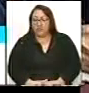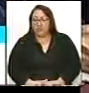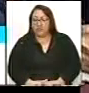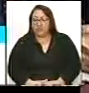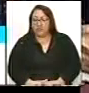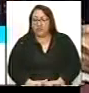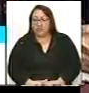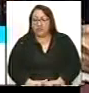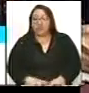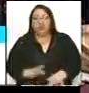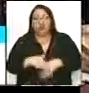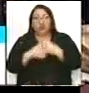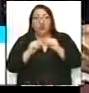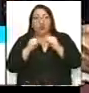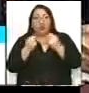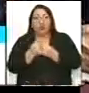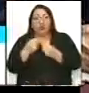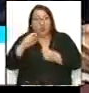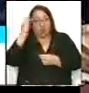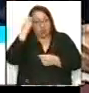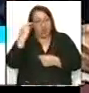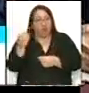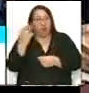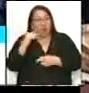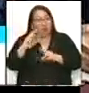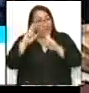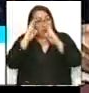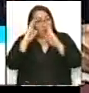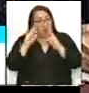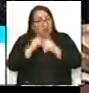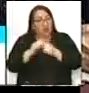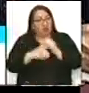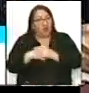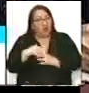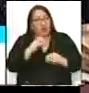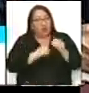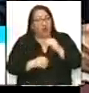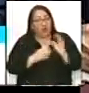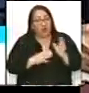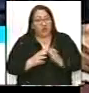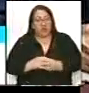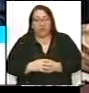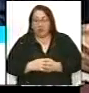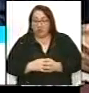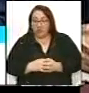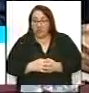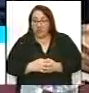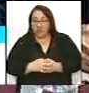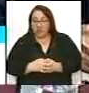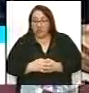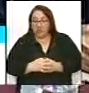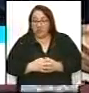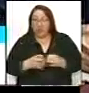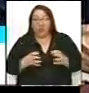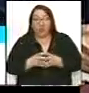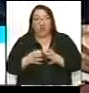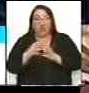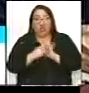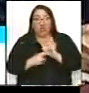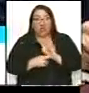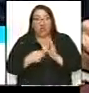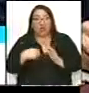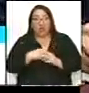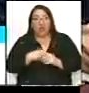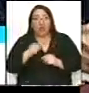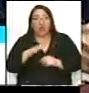los partidos políticos vamos a respetar las organizaciones de, los mandos regionales de